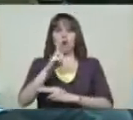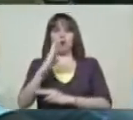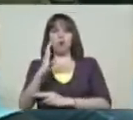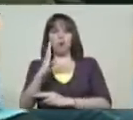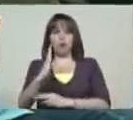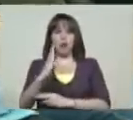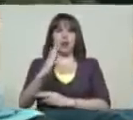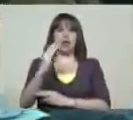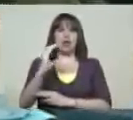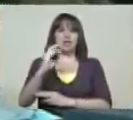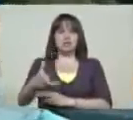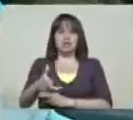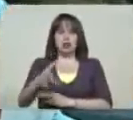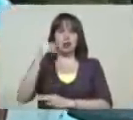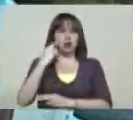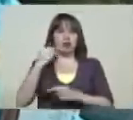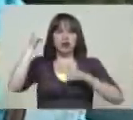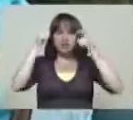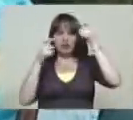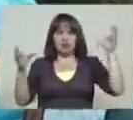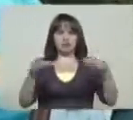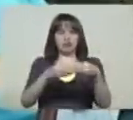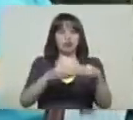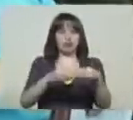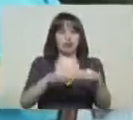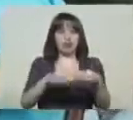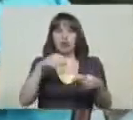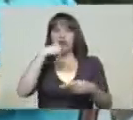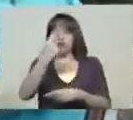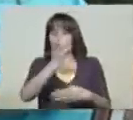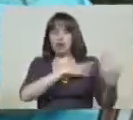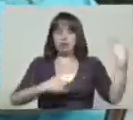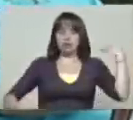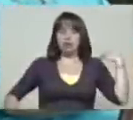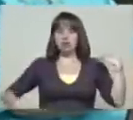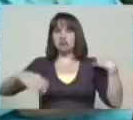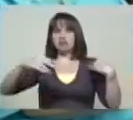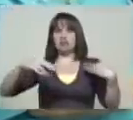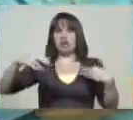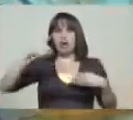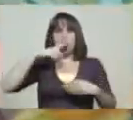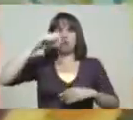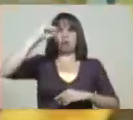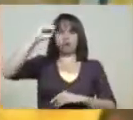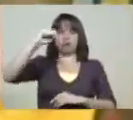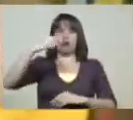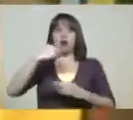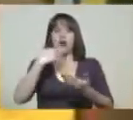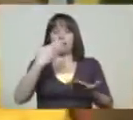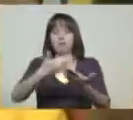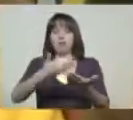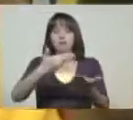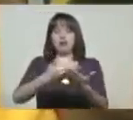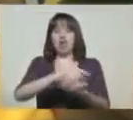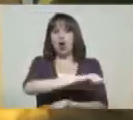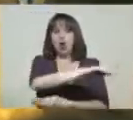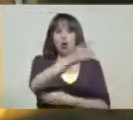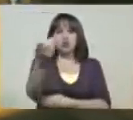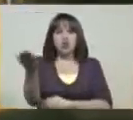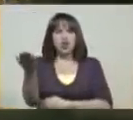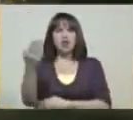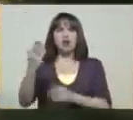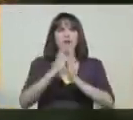motívenla y díganle, el presidente de la República les manda pedir su apoyo, su